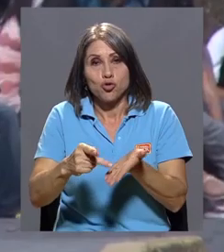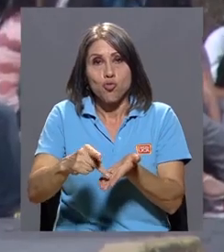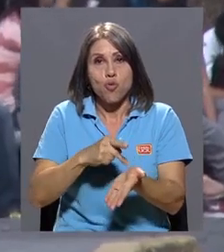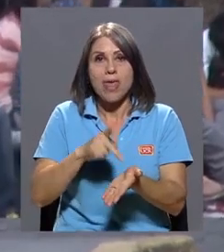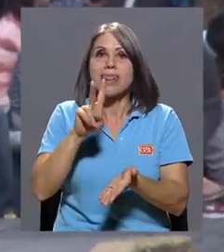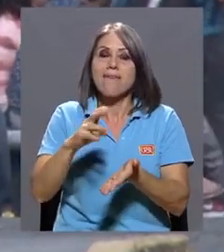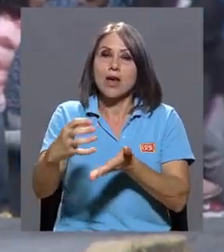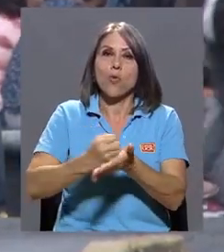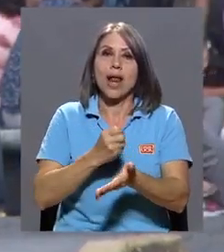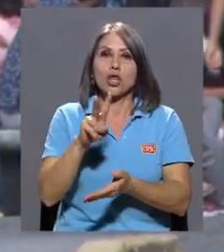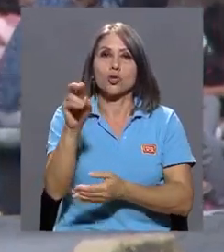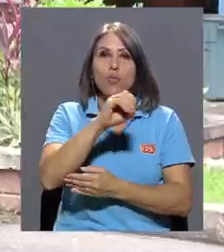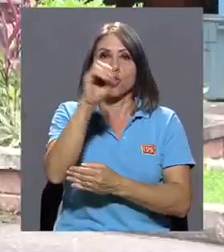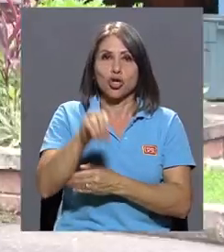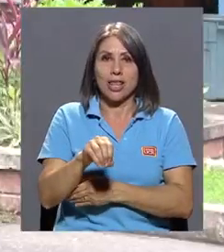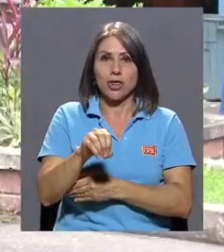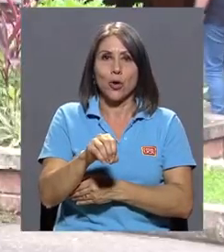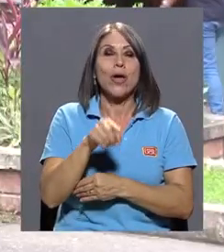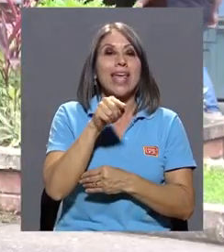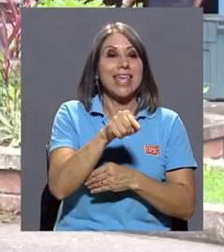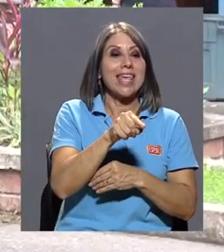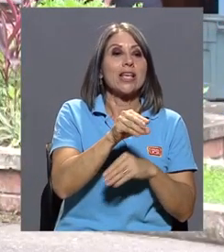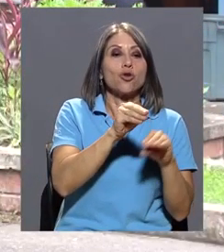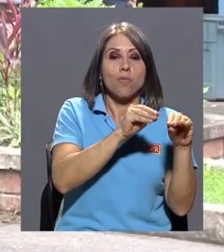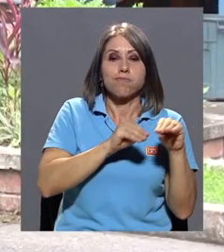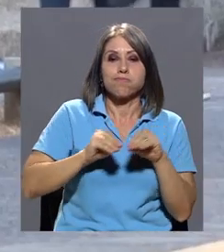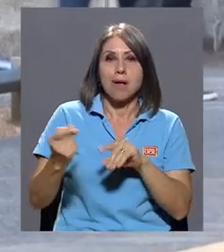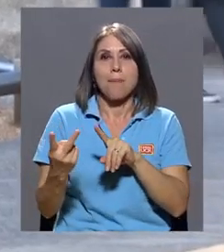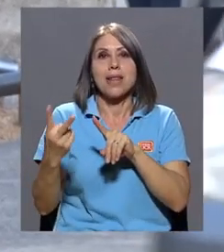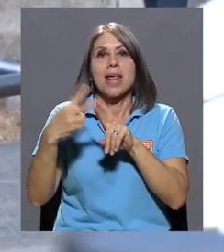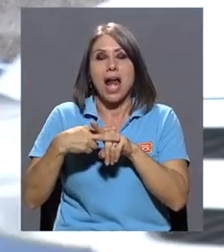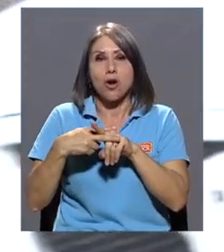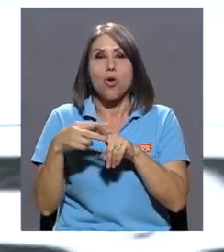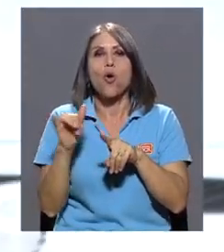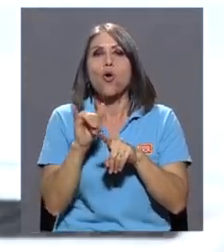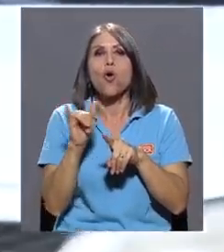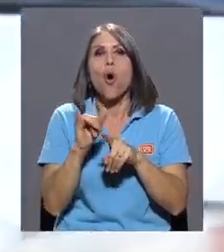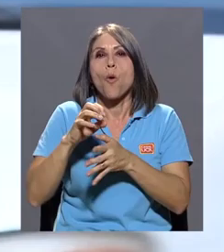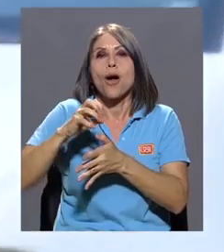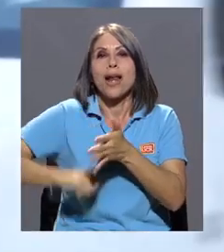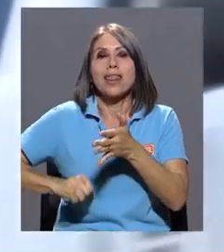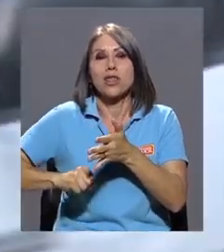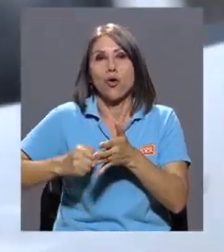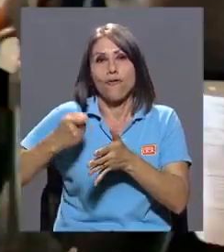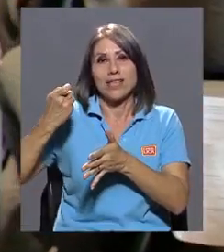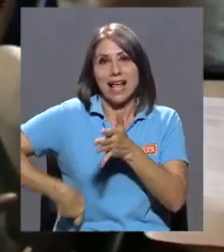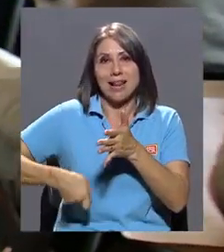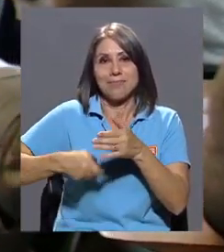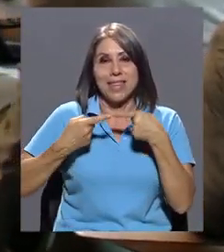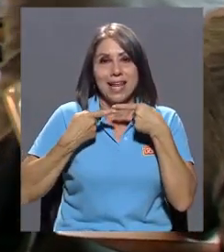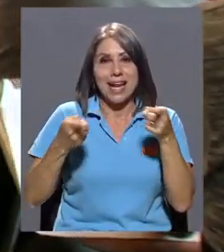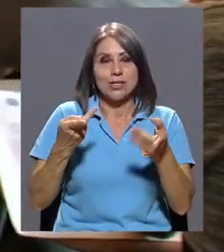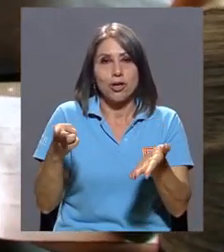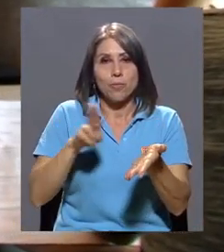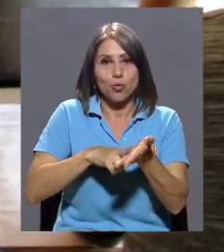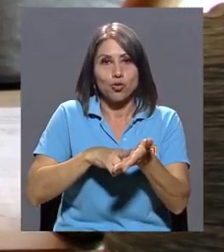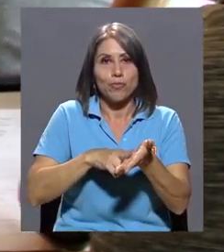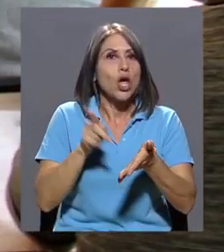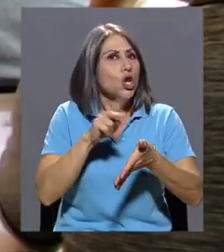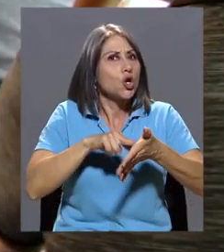el 2% del valor y aplicarlo como un crédito fiscal en su declaración de impuestos lo cual no implica una afectación